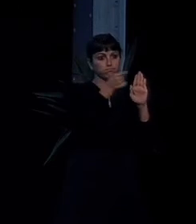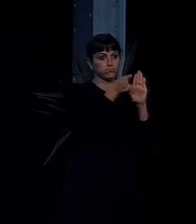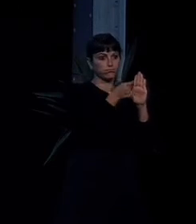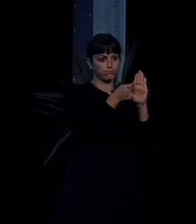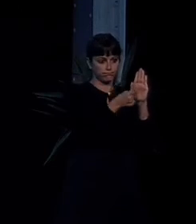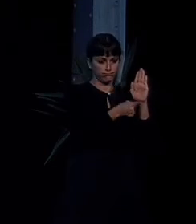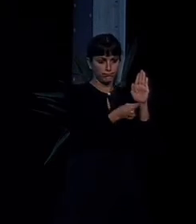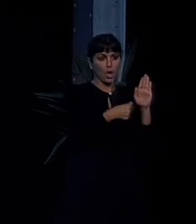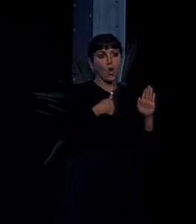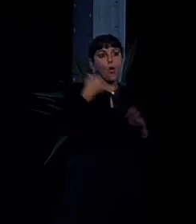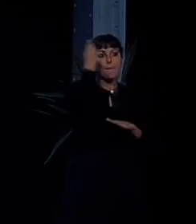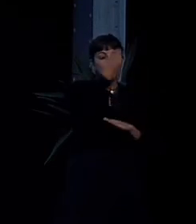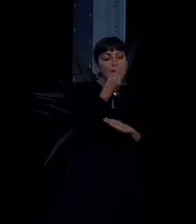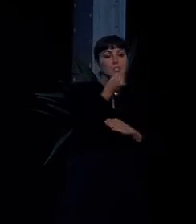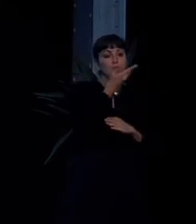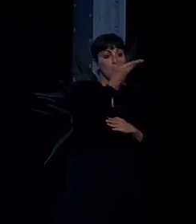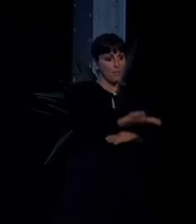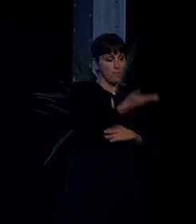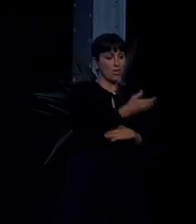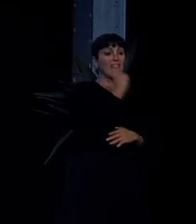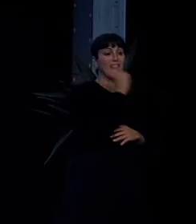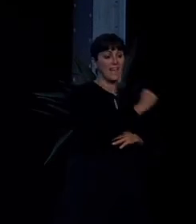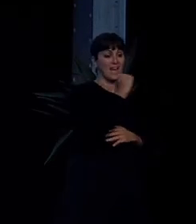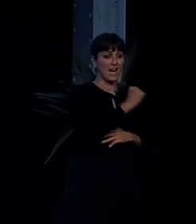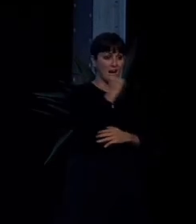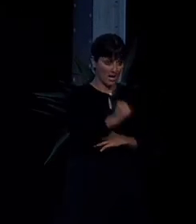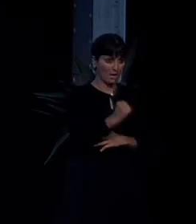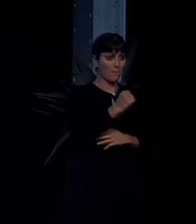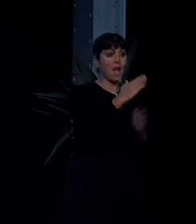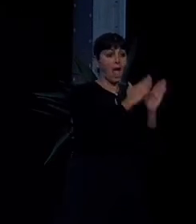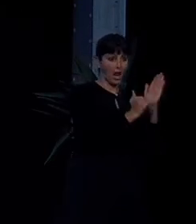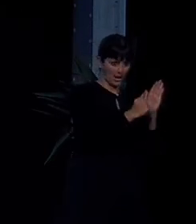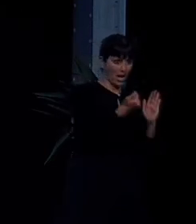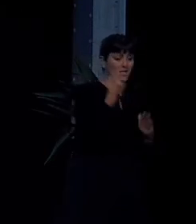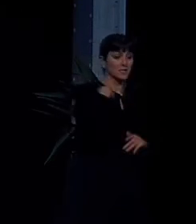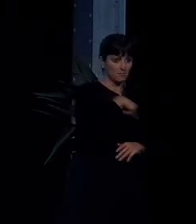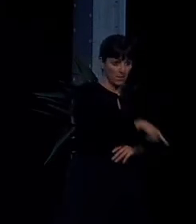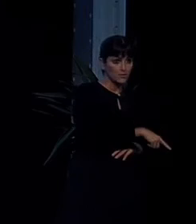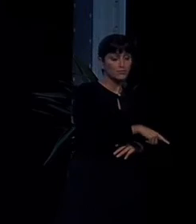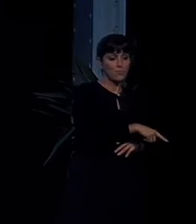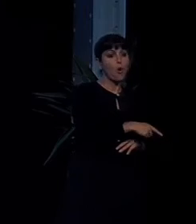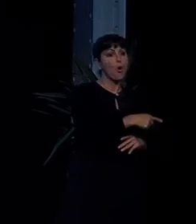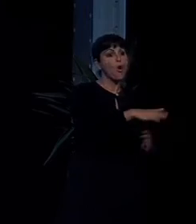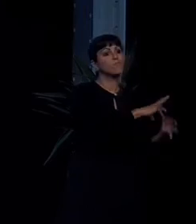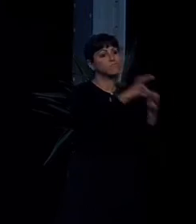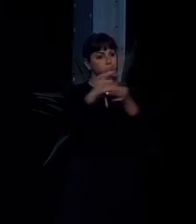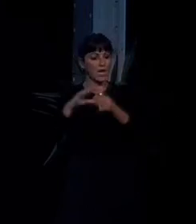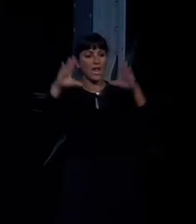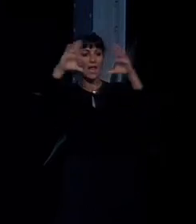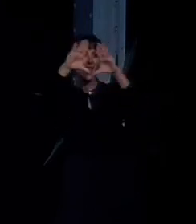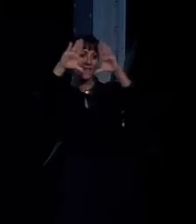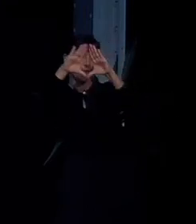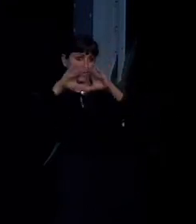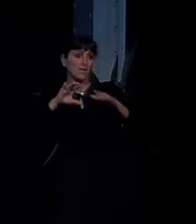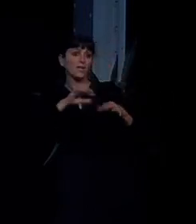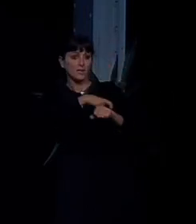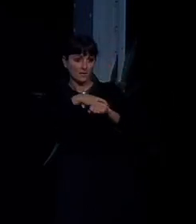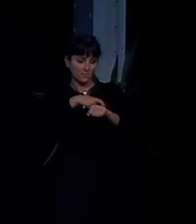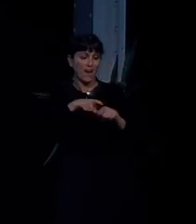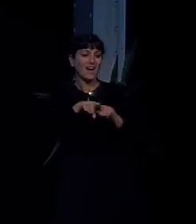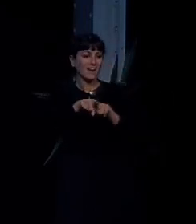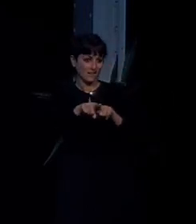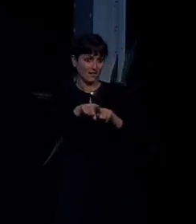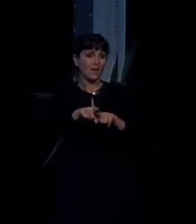importante resignificar el crimen de Alcácer desde la teoría crítica feminista, porque si no, iba a ser otra vez un relato sobre el peligro